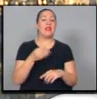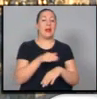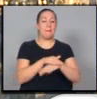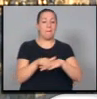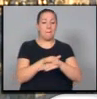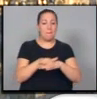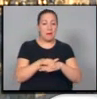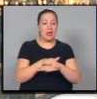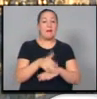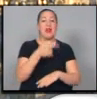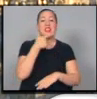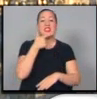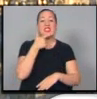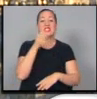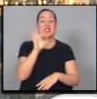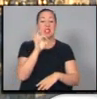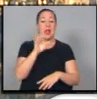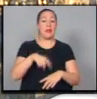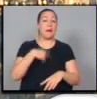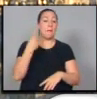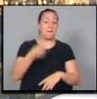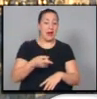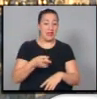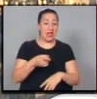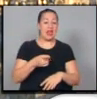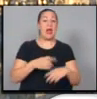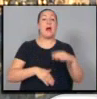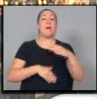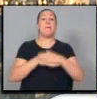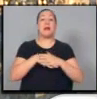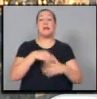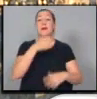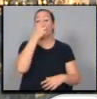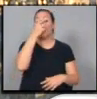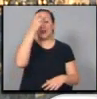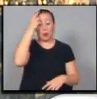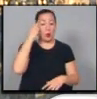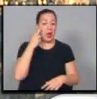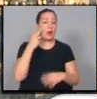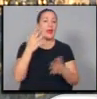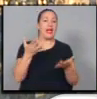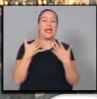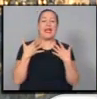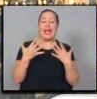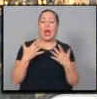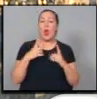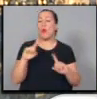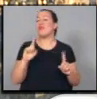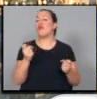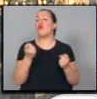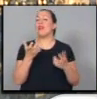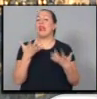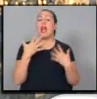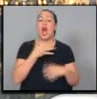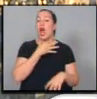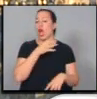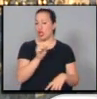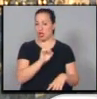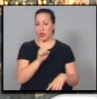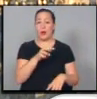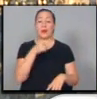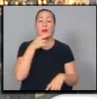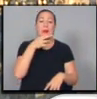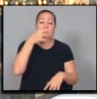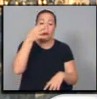grados. Mañana hasta ahora por ahí tenés 18. Y la máxima 29. Calor no agobiante todavía. Así que el viernes es un día típico de